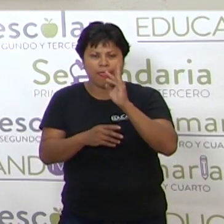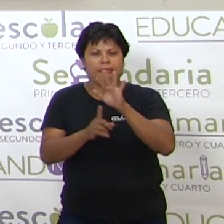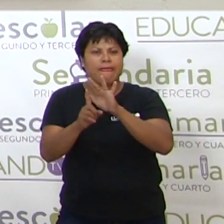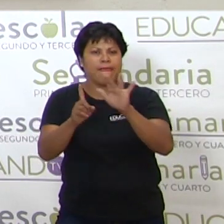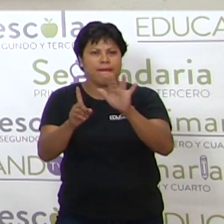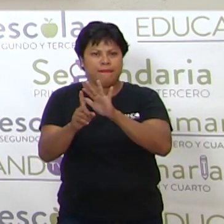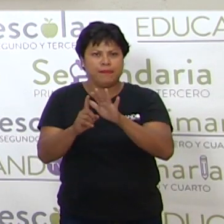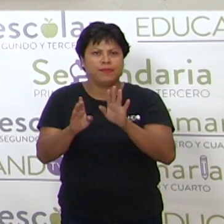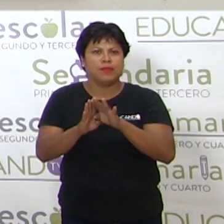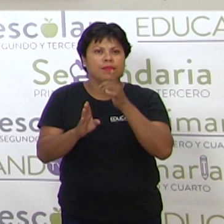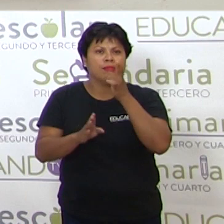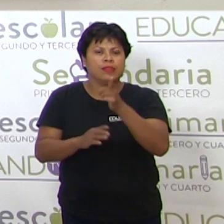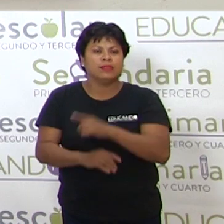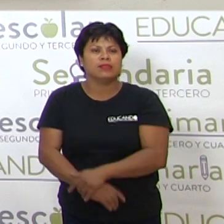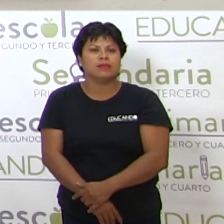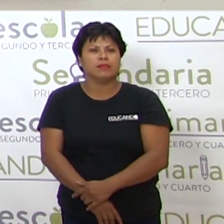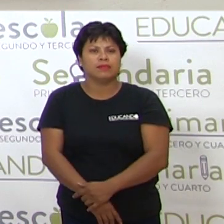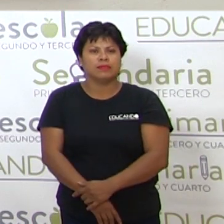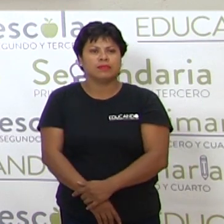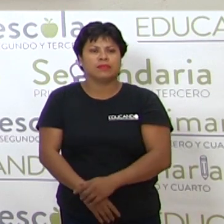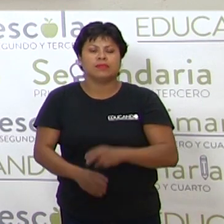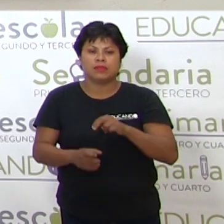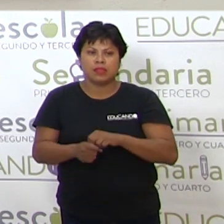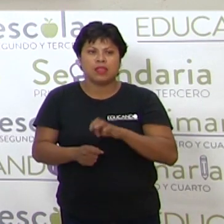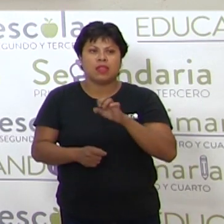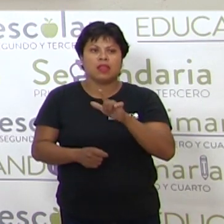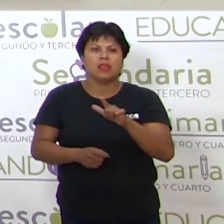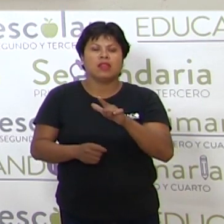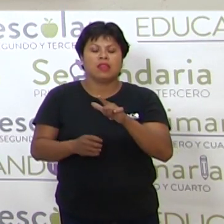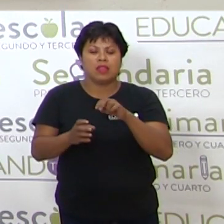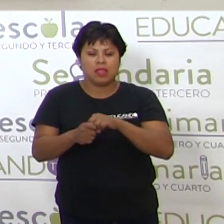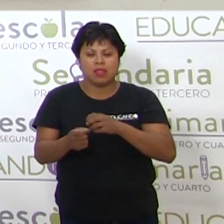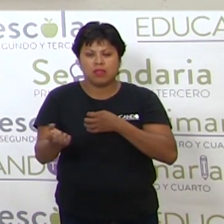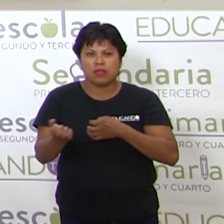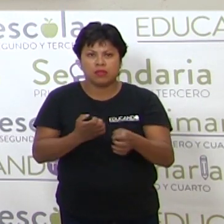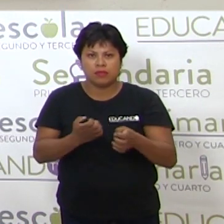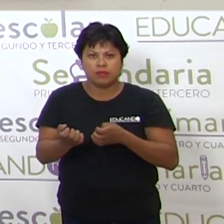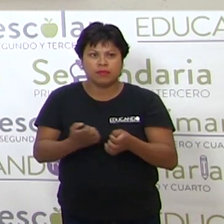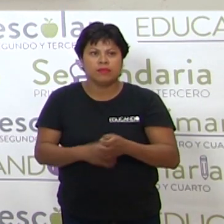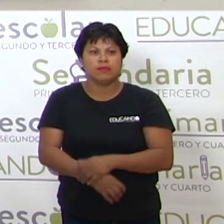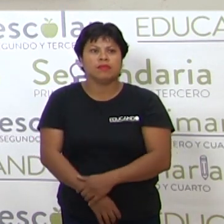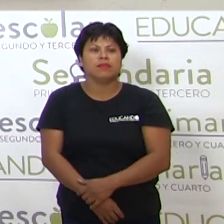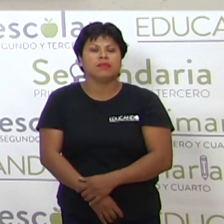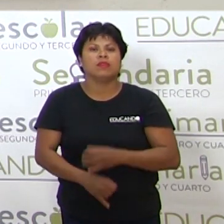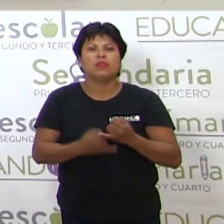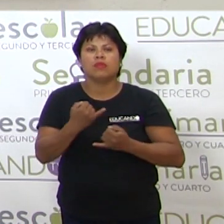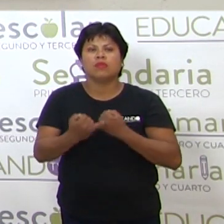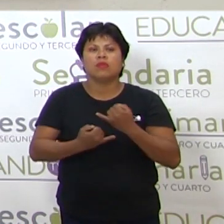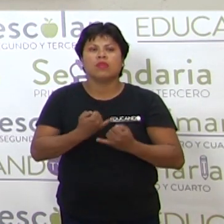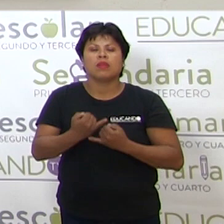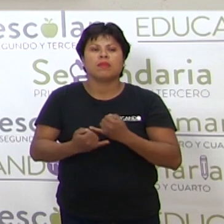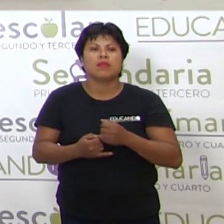lectura como dice en educación física jugamos a la